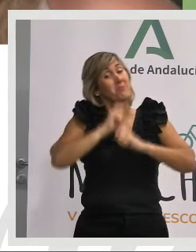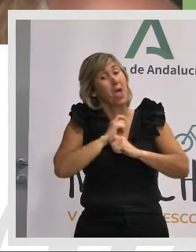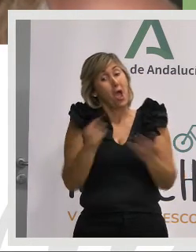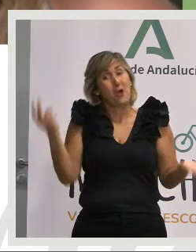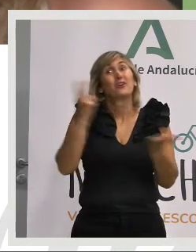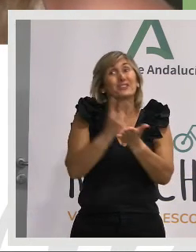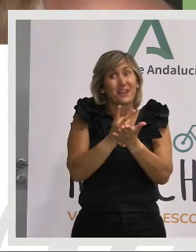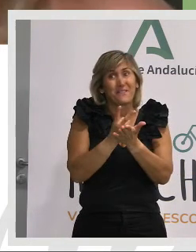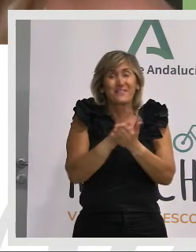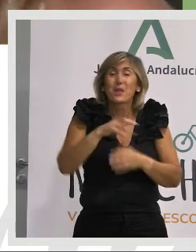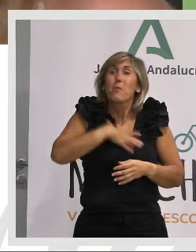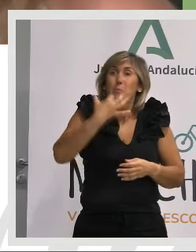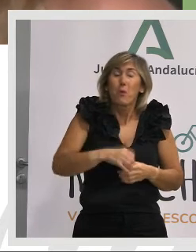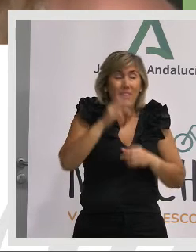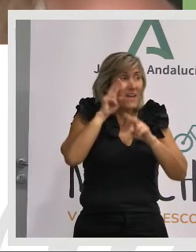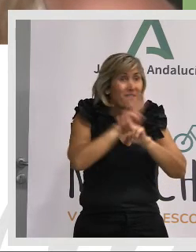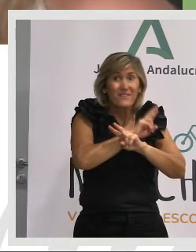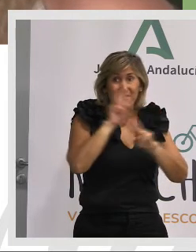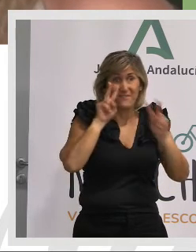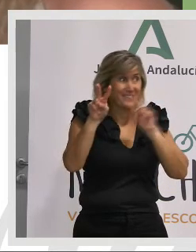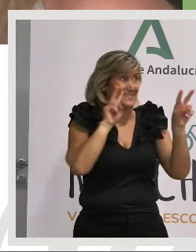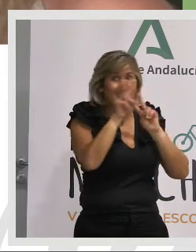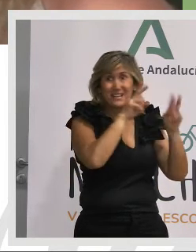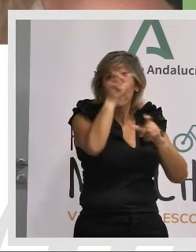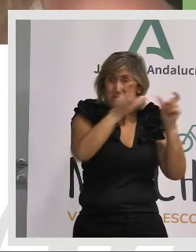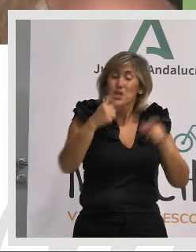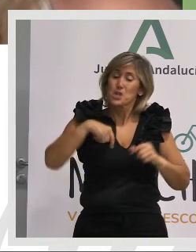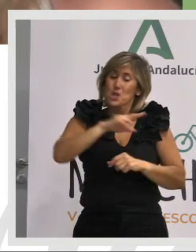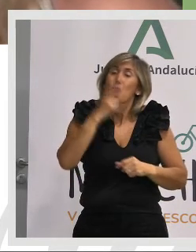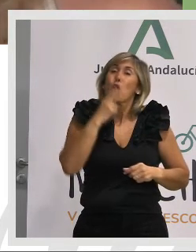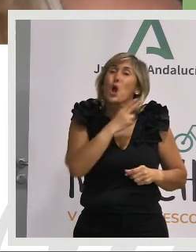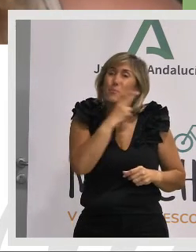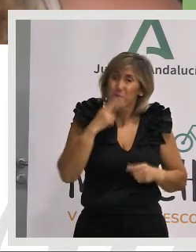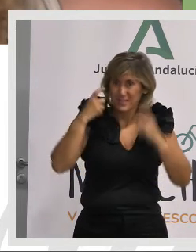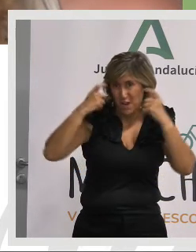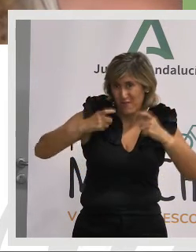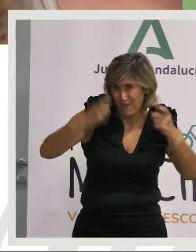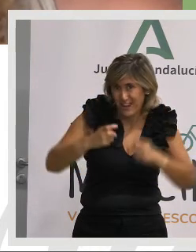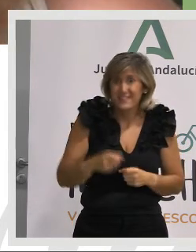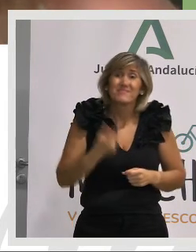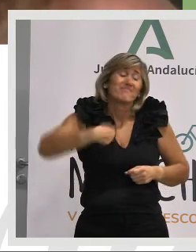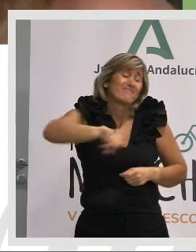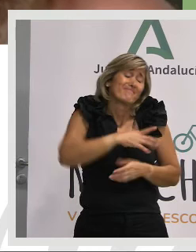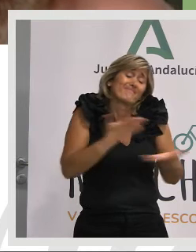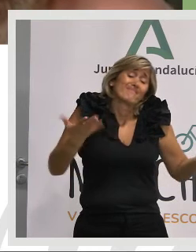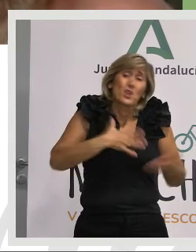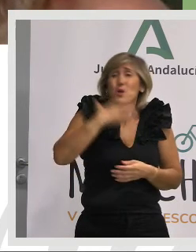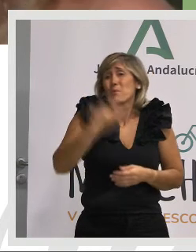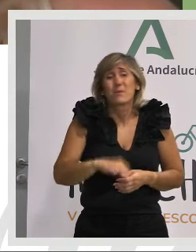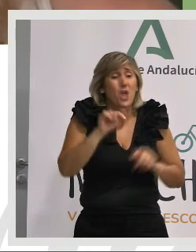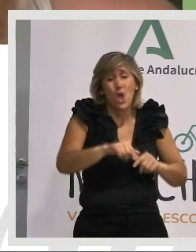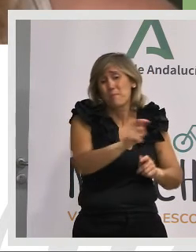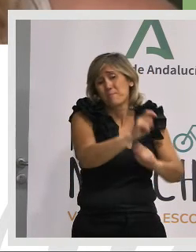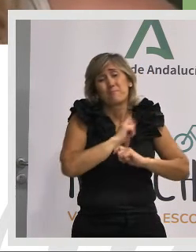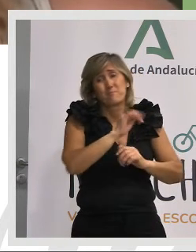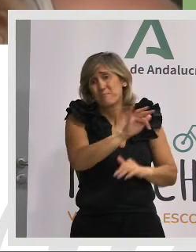la oportunidad de ser visible nuestra inquietud y nuestro compromiso. Y bueno, que no hemos obtenido ningún premio,